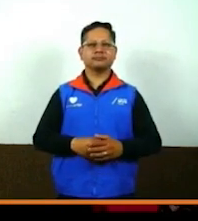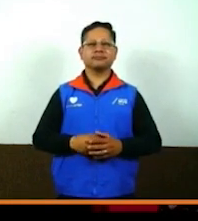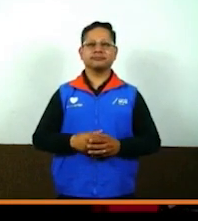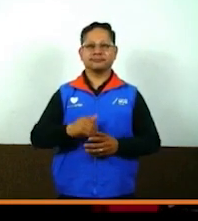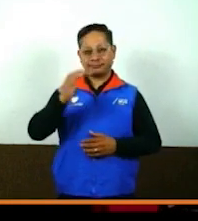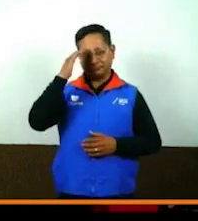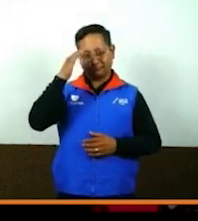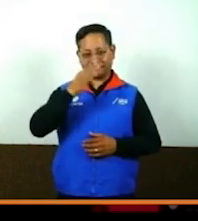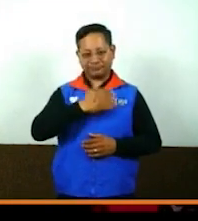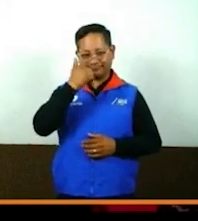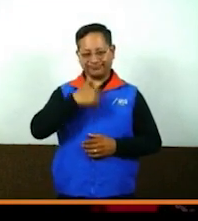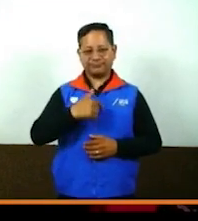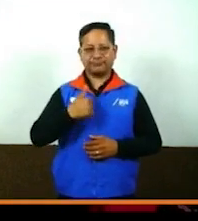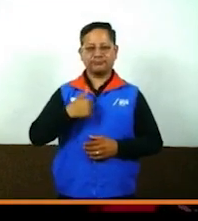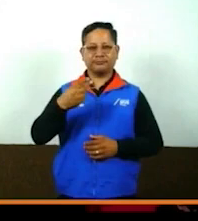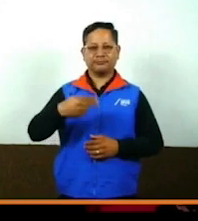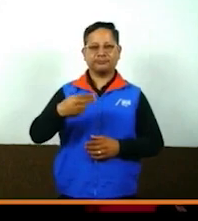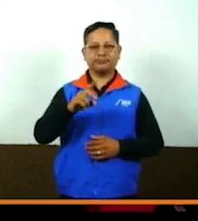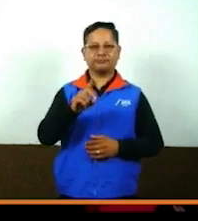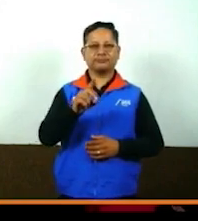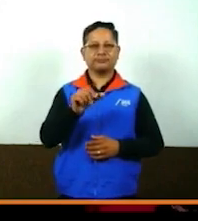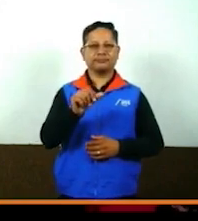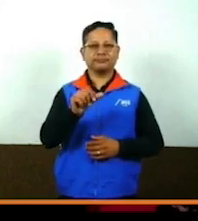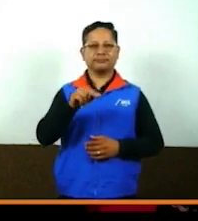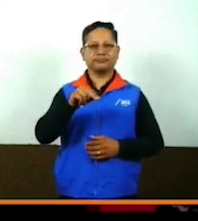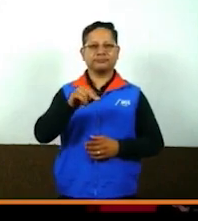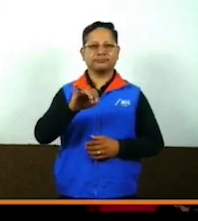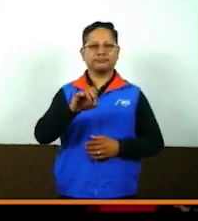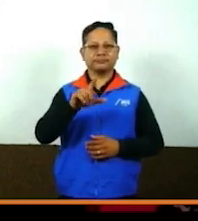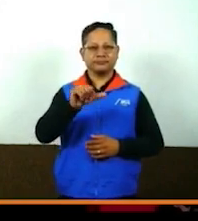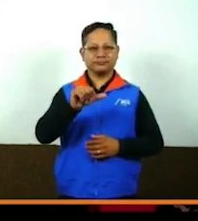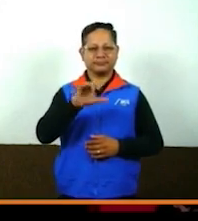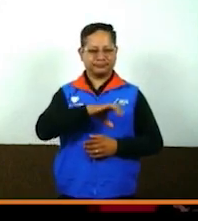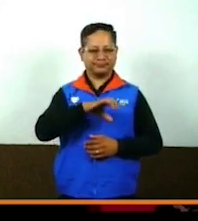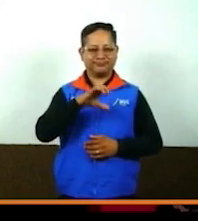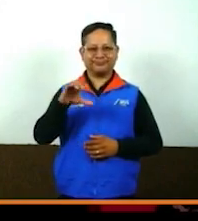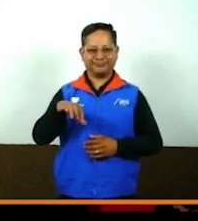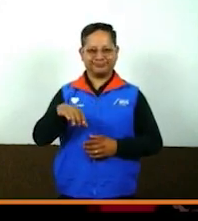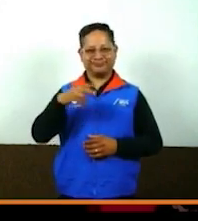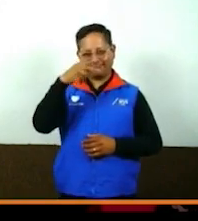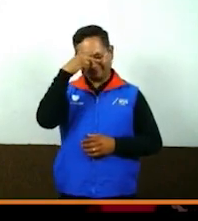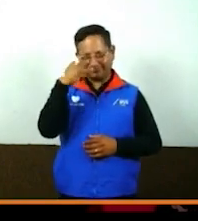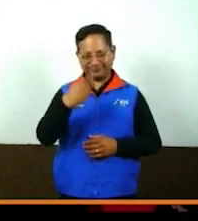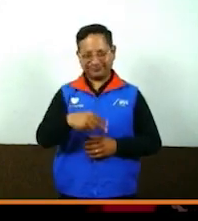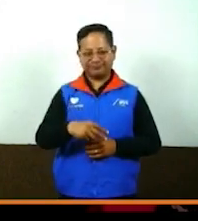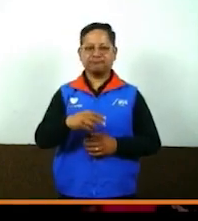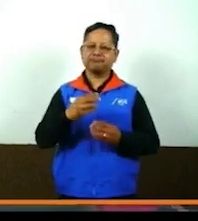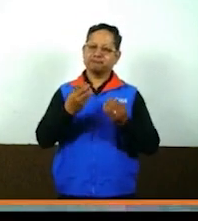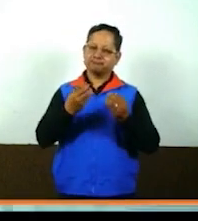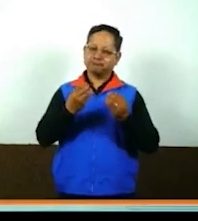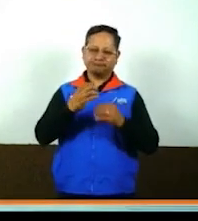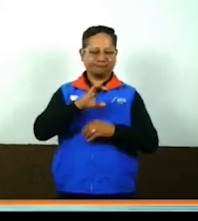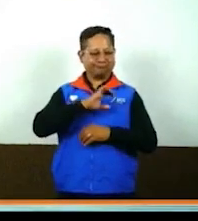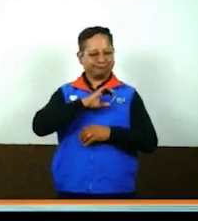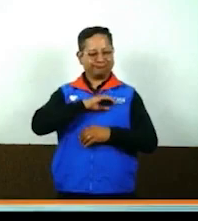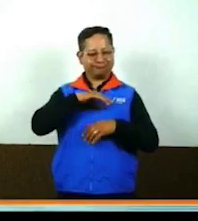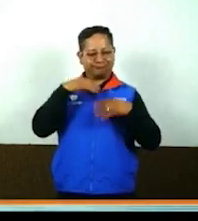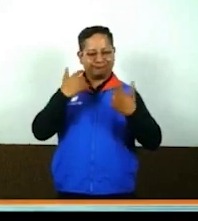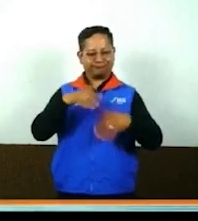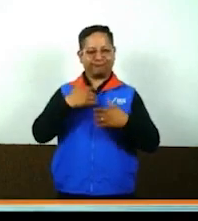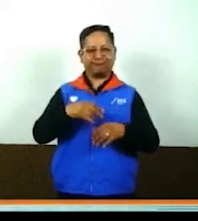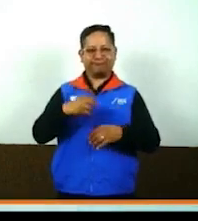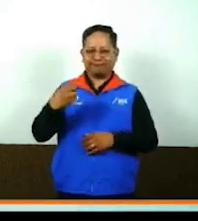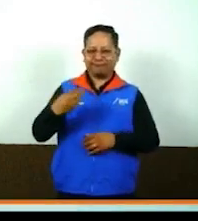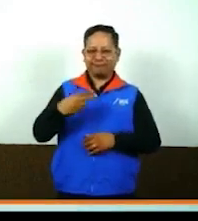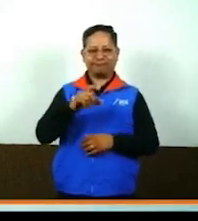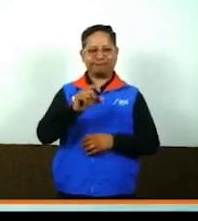Hola, ¿qué tal? Muy buenas noches. Yo soy Daniela Rodríguez, representando a Coca-Cola México y recibiendo con mucho cariño y mucho honor este distintivo